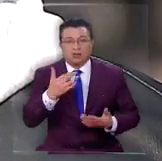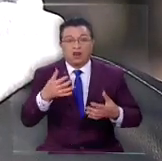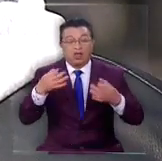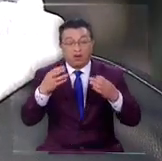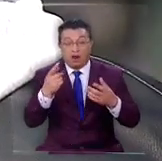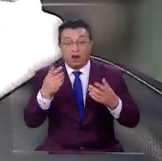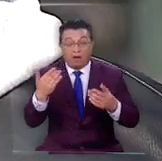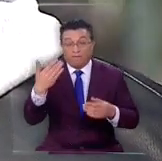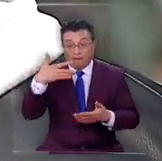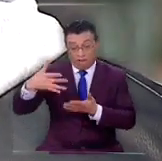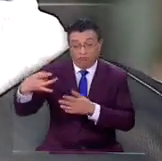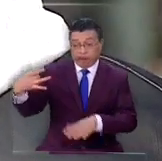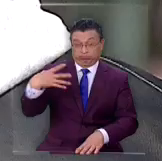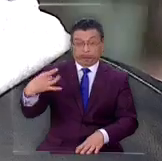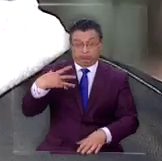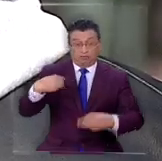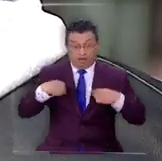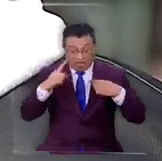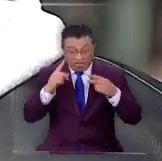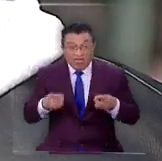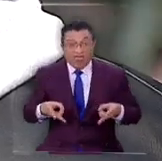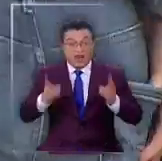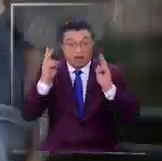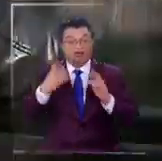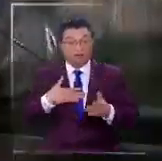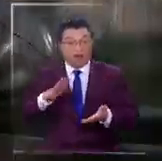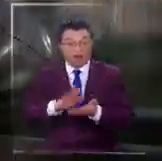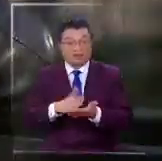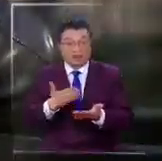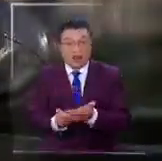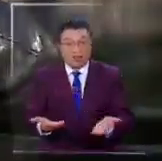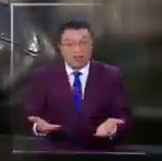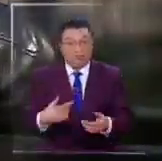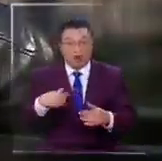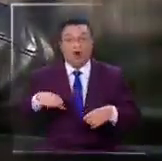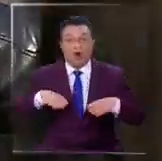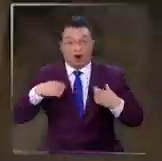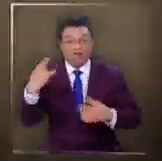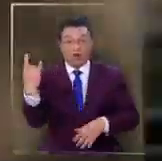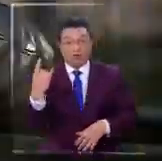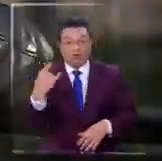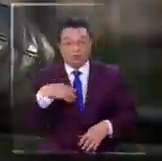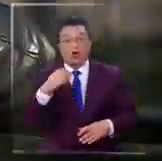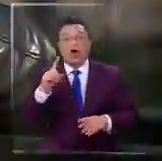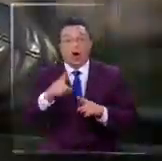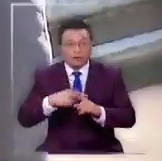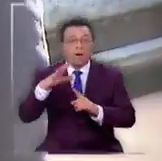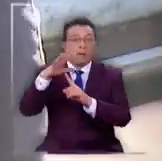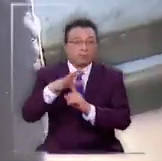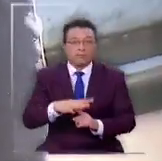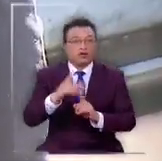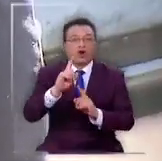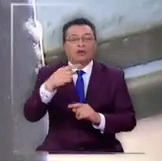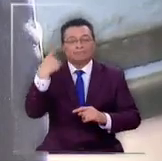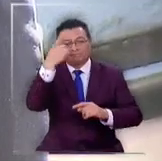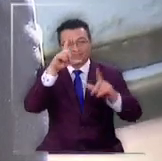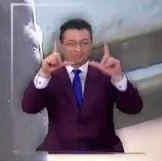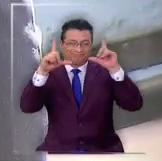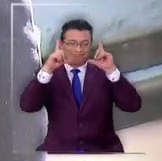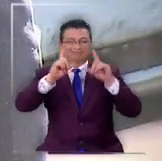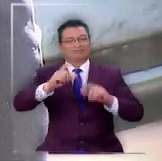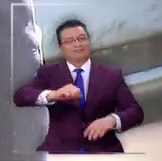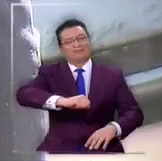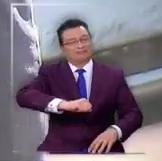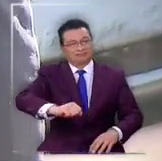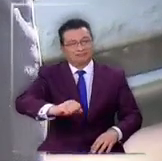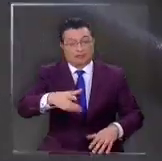No prácticamente, vulneraron mi derecho a la salud. Este joven universitario que por miedo a nuevas discriminaciones prefiere no mostrar su